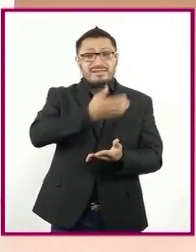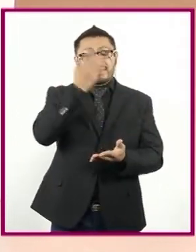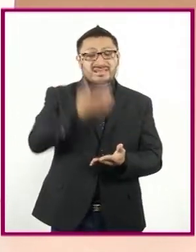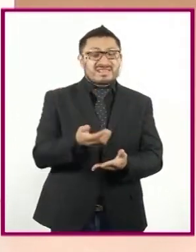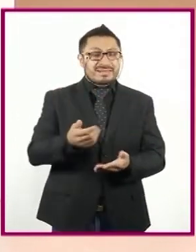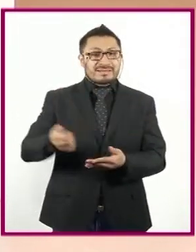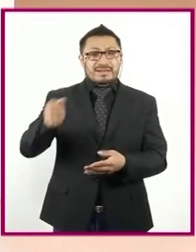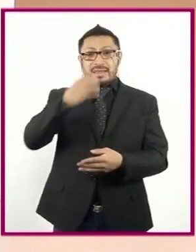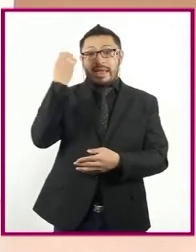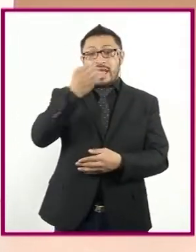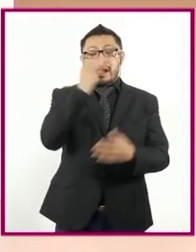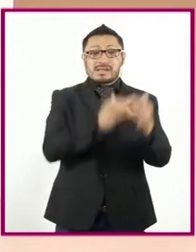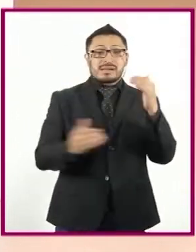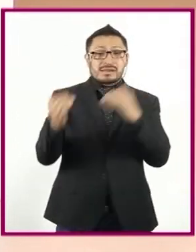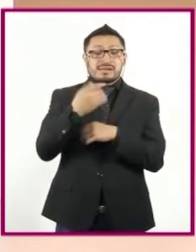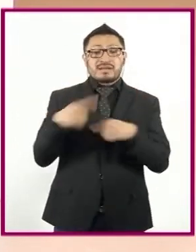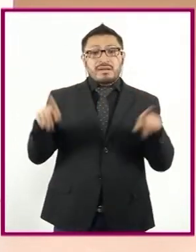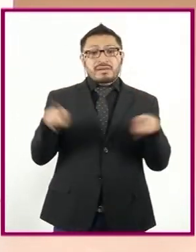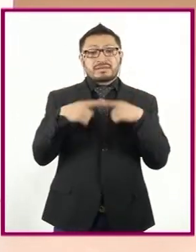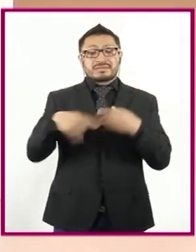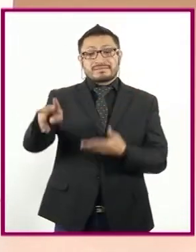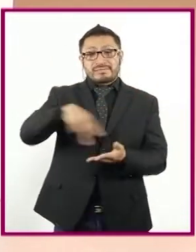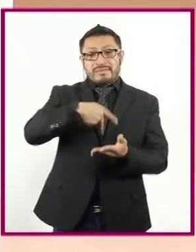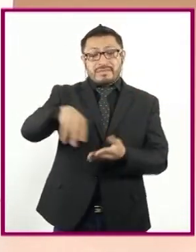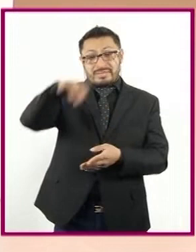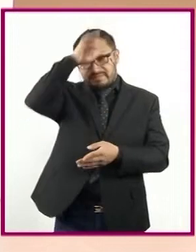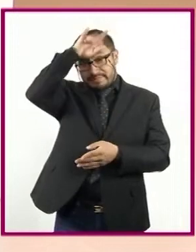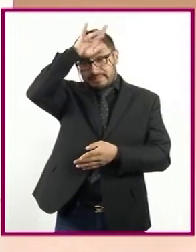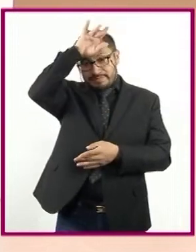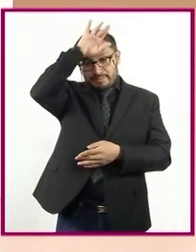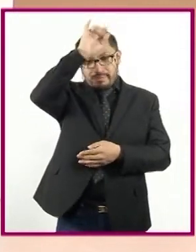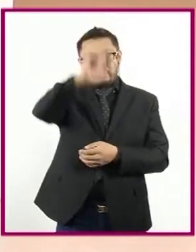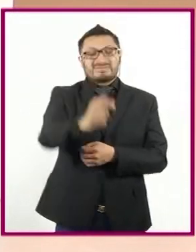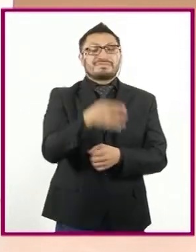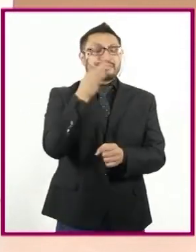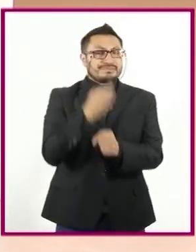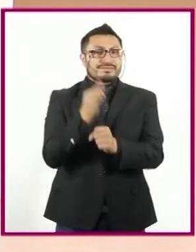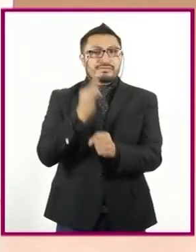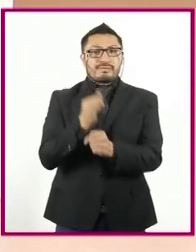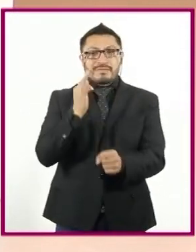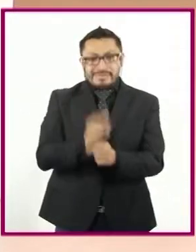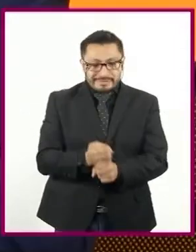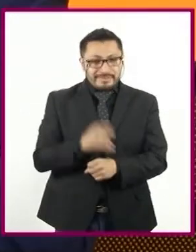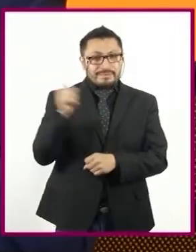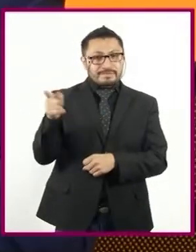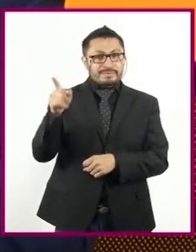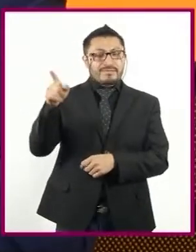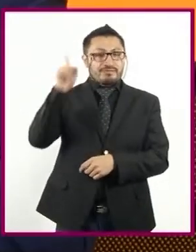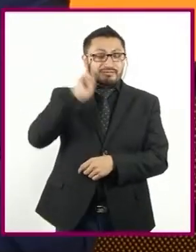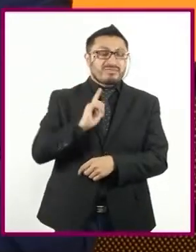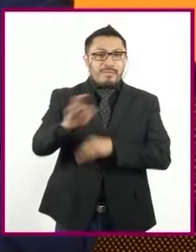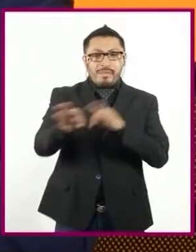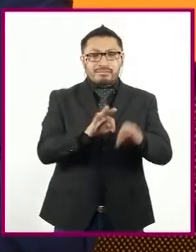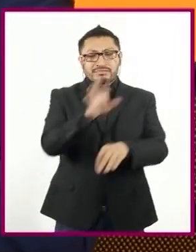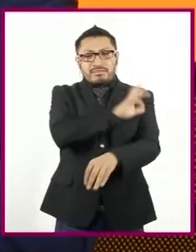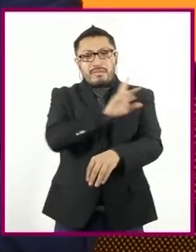Escuela Superior de Música y Danza de Monterrey. Actualmente trabaja en la coordinación de la Subdirección